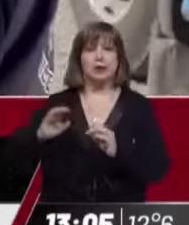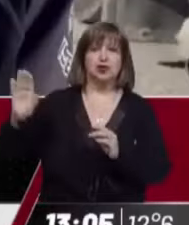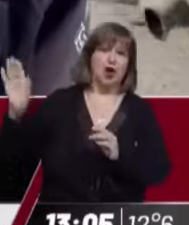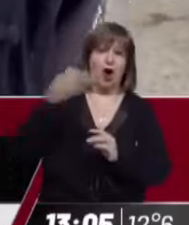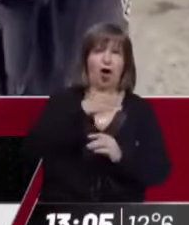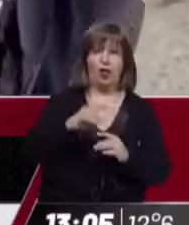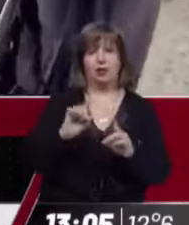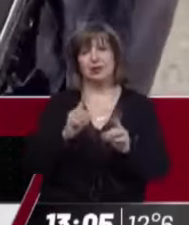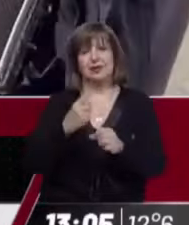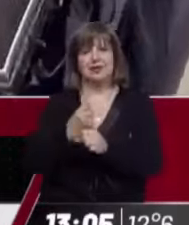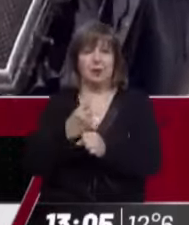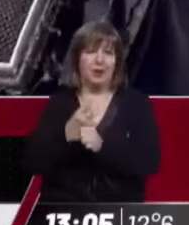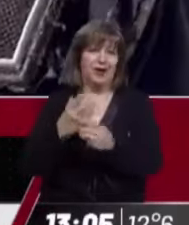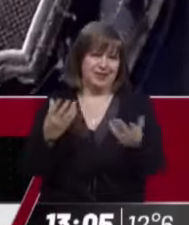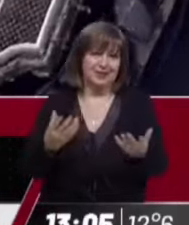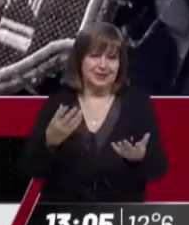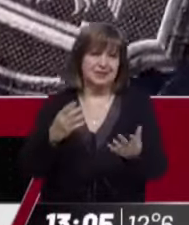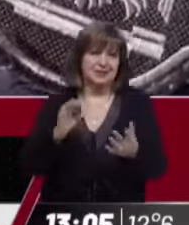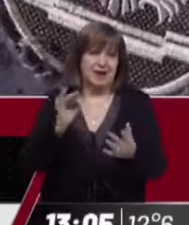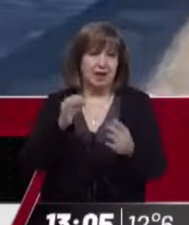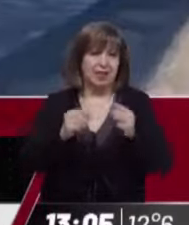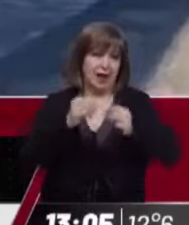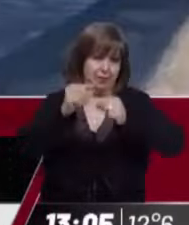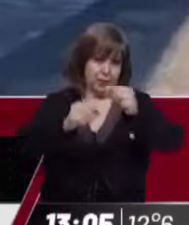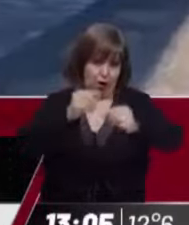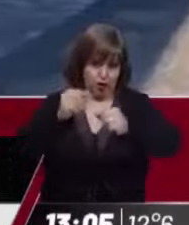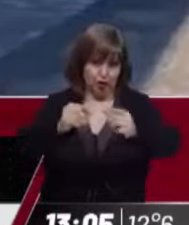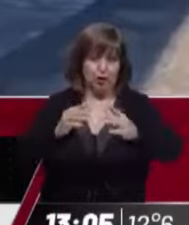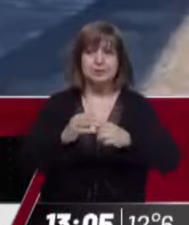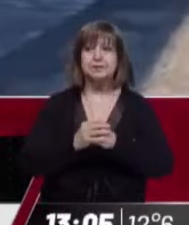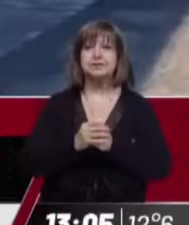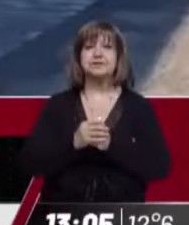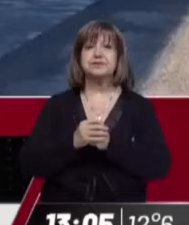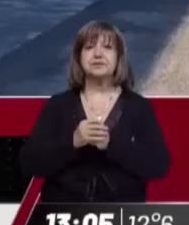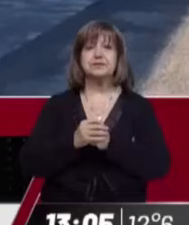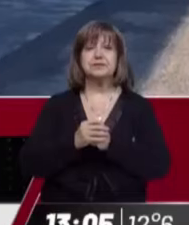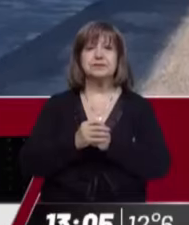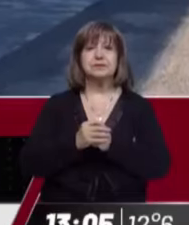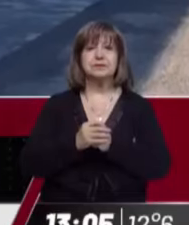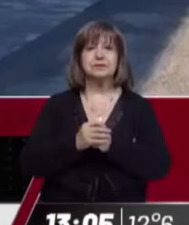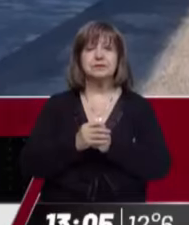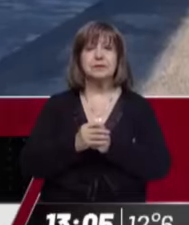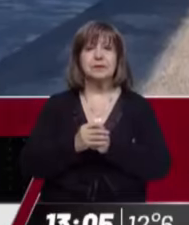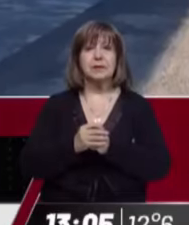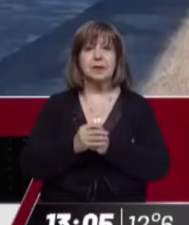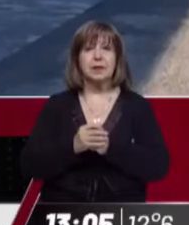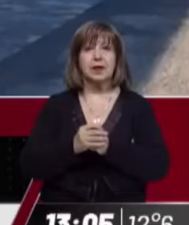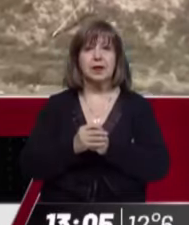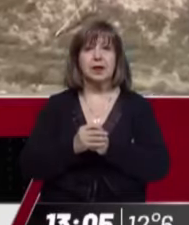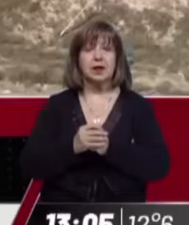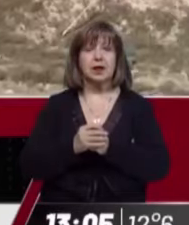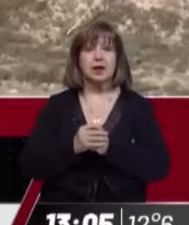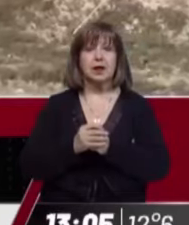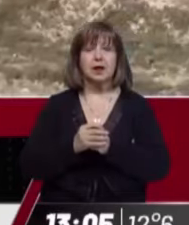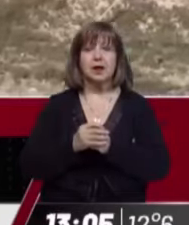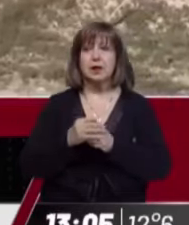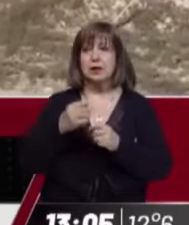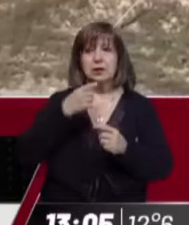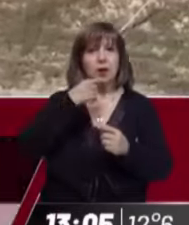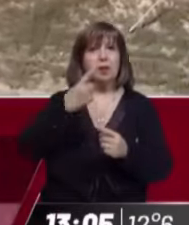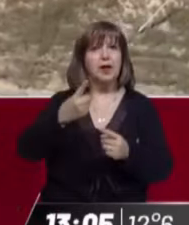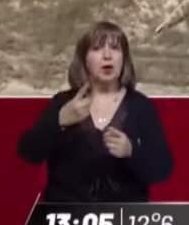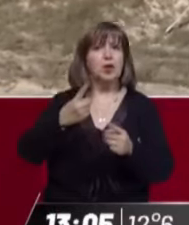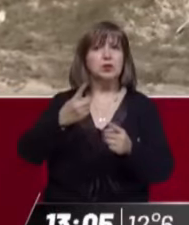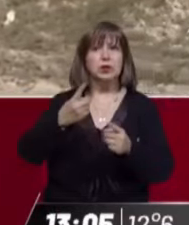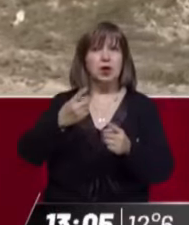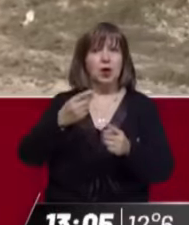podemos cumplir, ¿Qué es ¿no? lo que más le ¿Pudo hablar con sus preocupa? colegas sobre la ley bases? ¿Pudo hablar con sus colegas sobre la ley bases? Sí, ¿no? Hablamos en forma conjunta sobre la ley